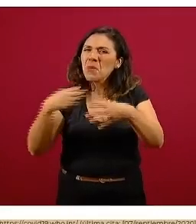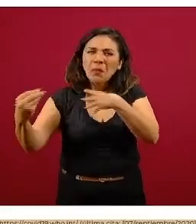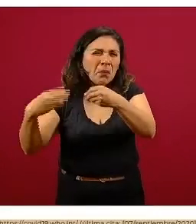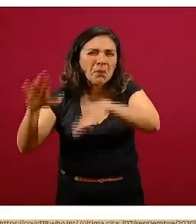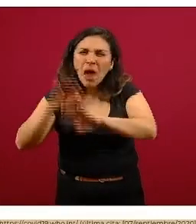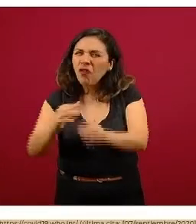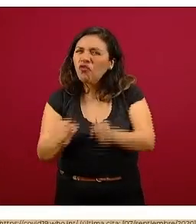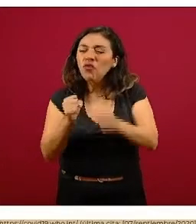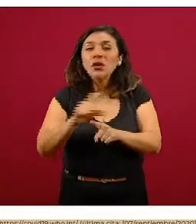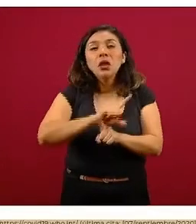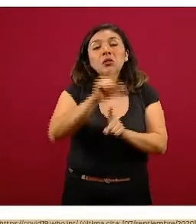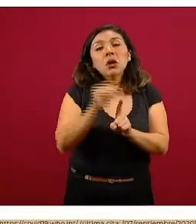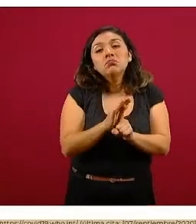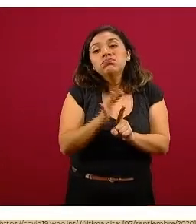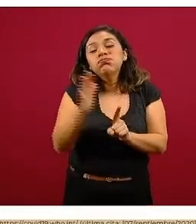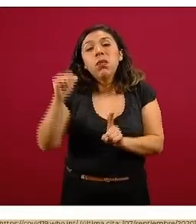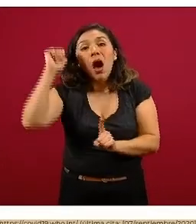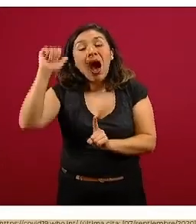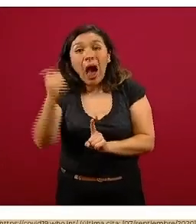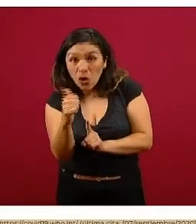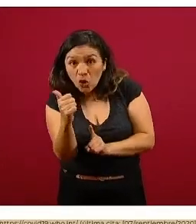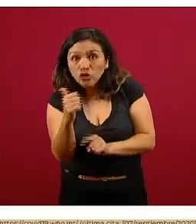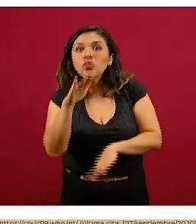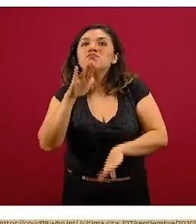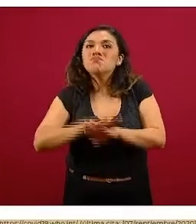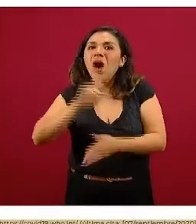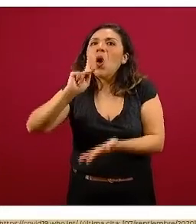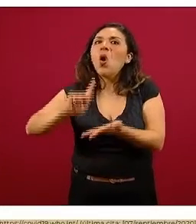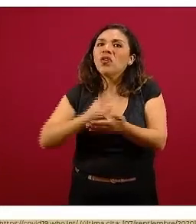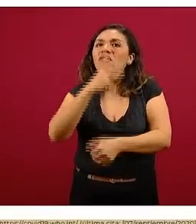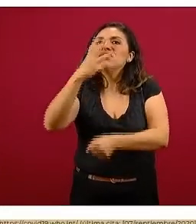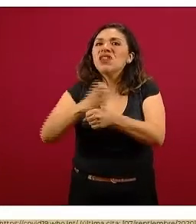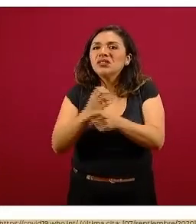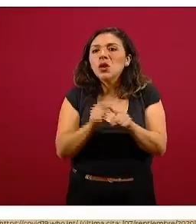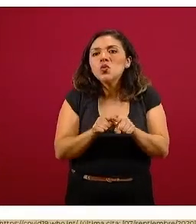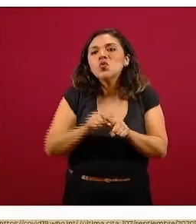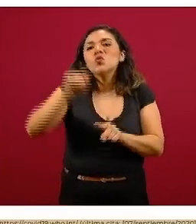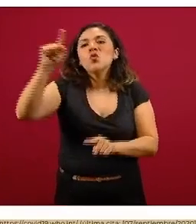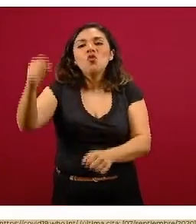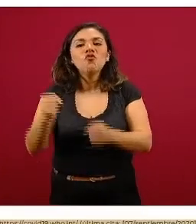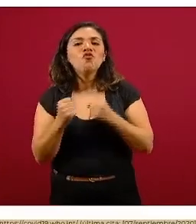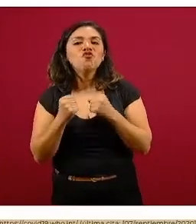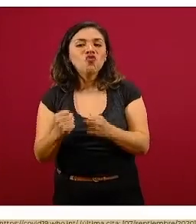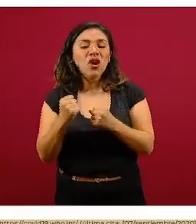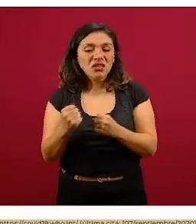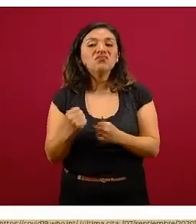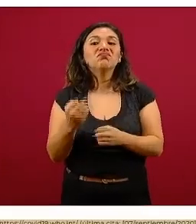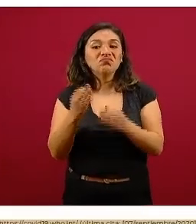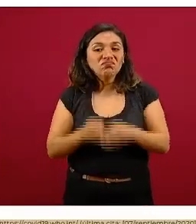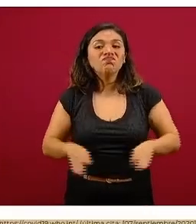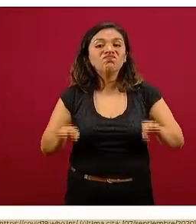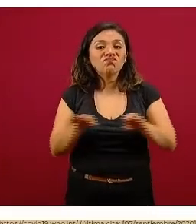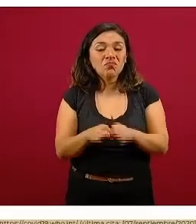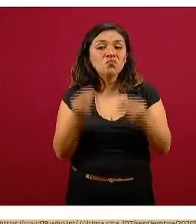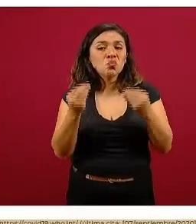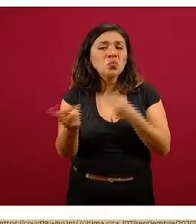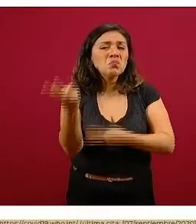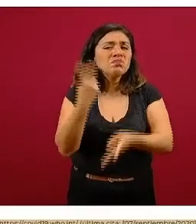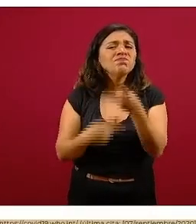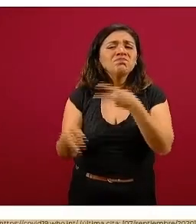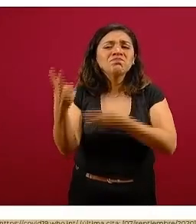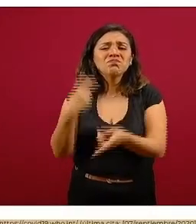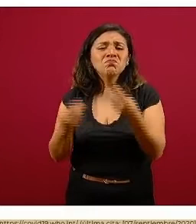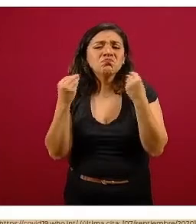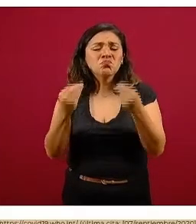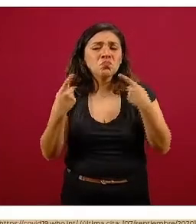y prácticamente durante agosto un nuevo escalamiento, un tercero, es decir, una intensidad bastante importante con una gran cantidad